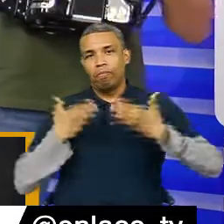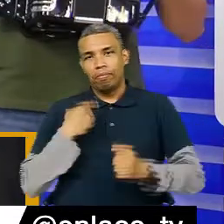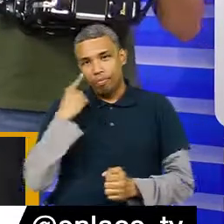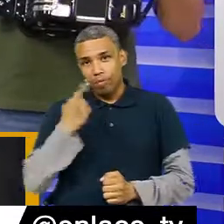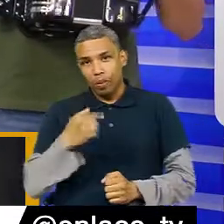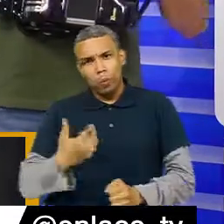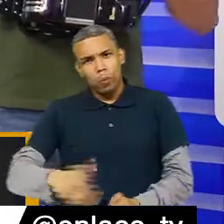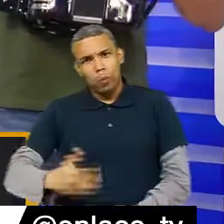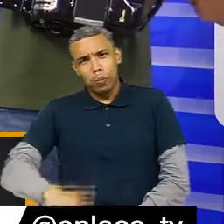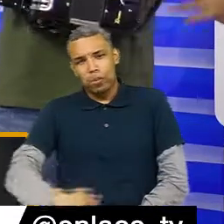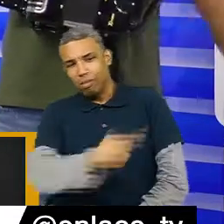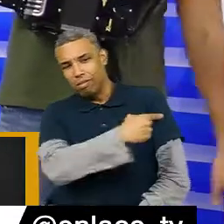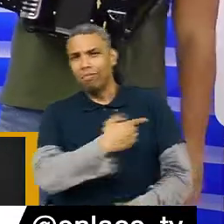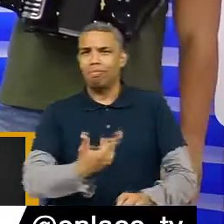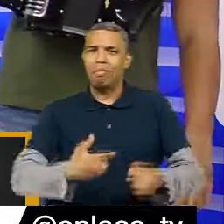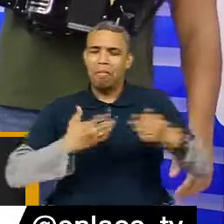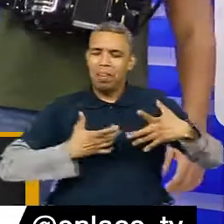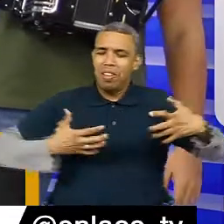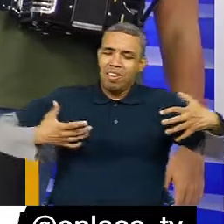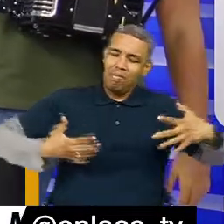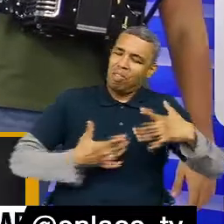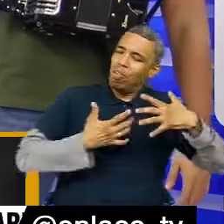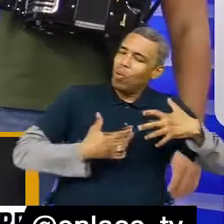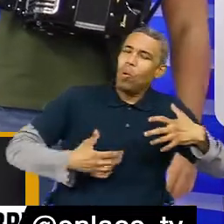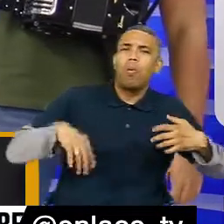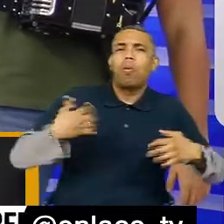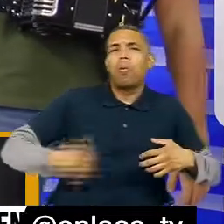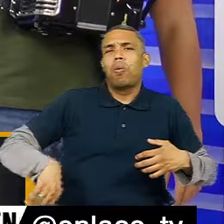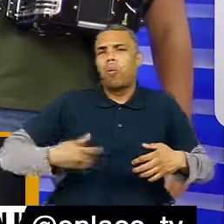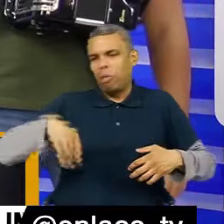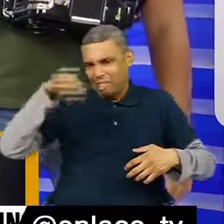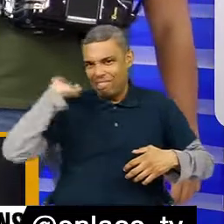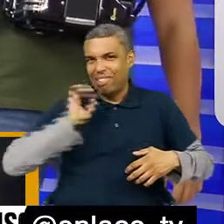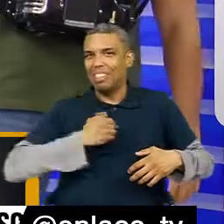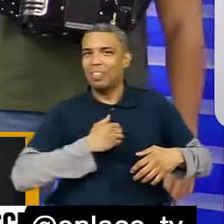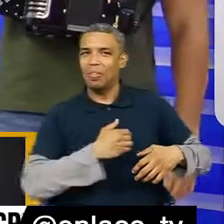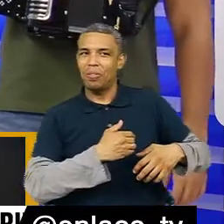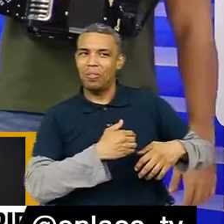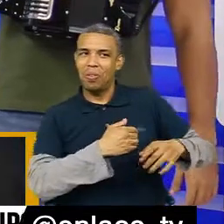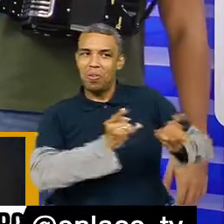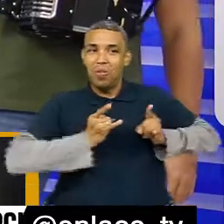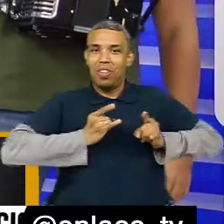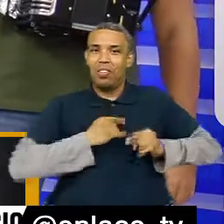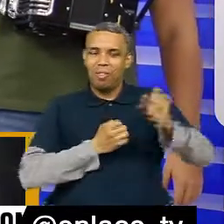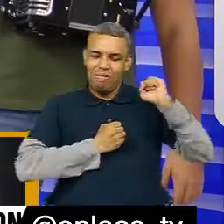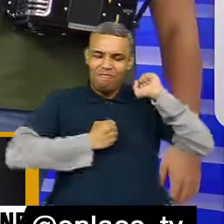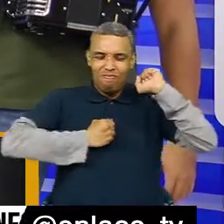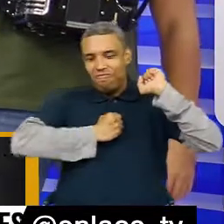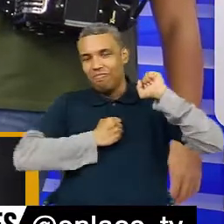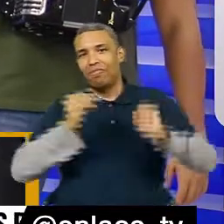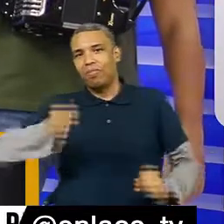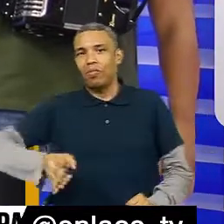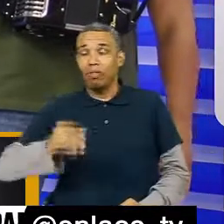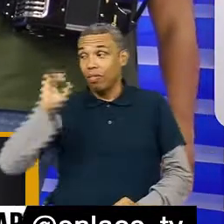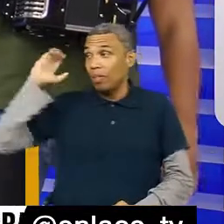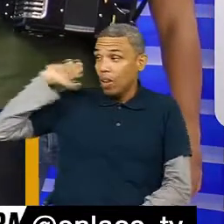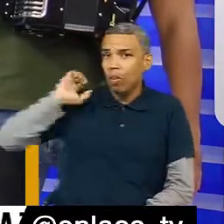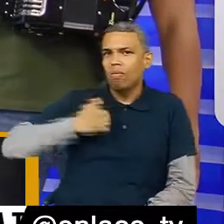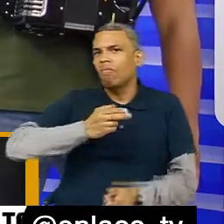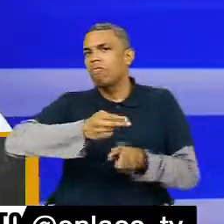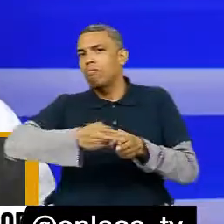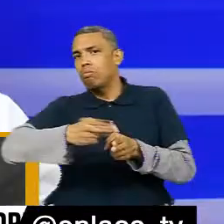Es para tenerlos en cualquier festival vallenato y también en una parranda en un claro que año, sí, ¿no? Claro que sí, yo sé que Dios mediante vamos a estar aquí en Barranca